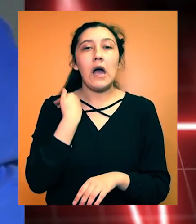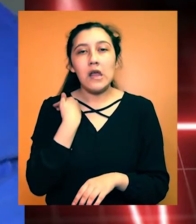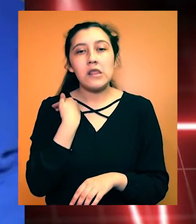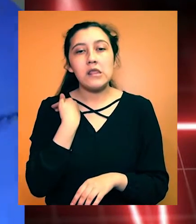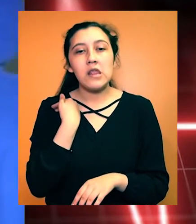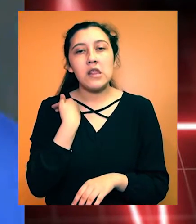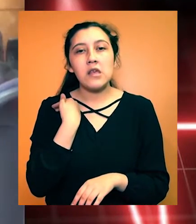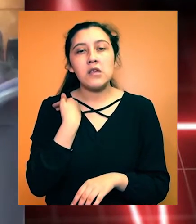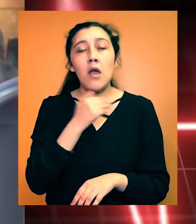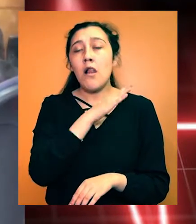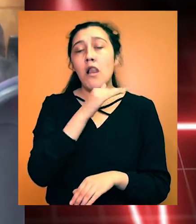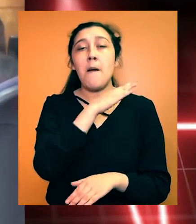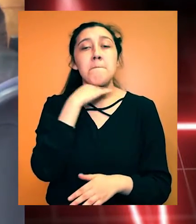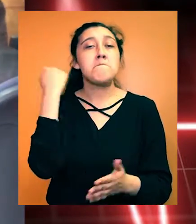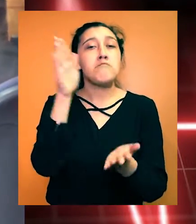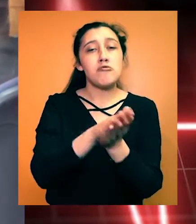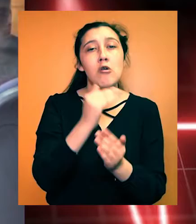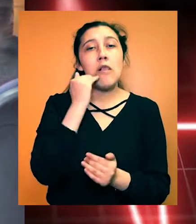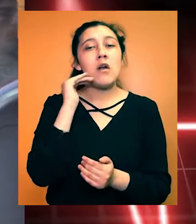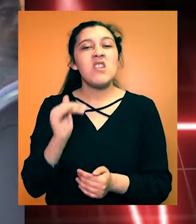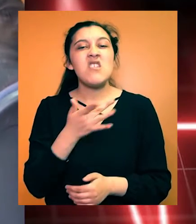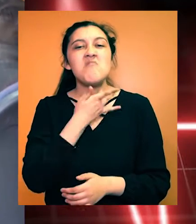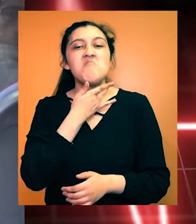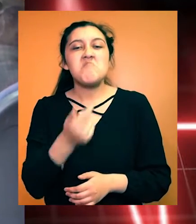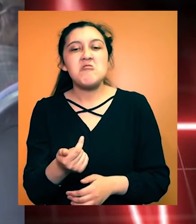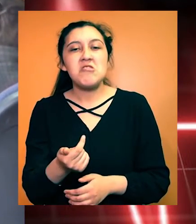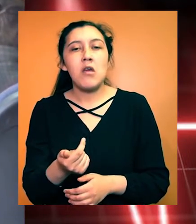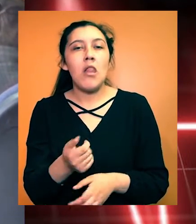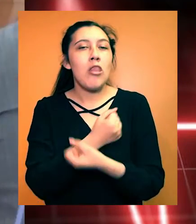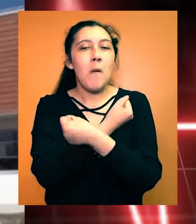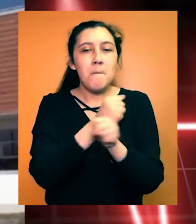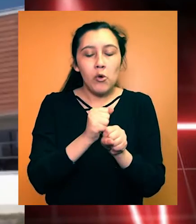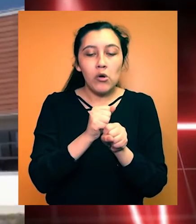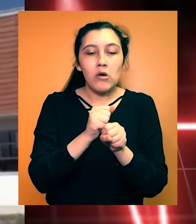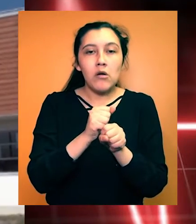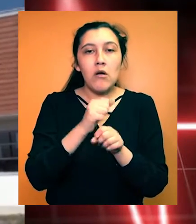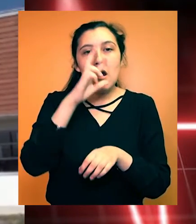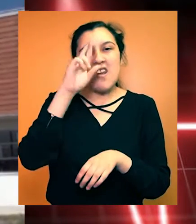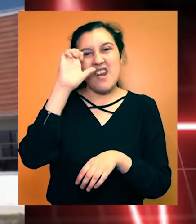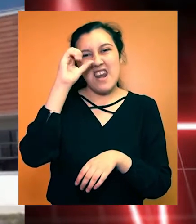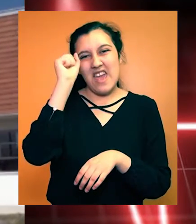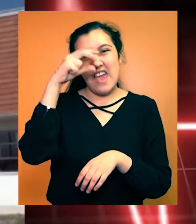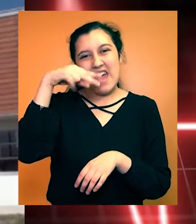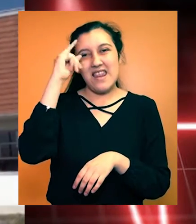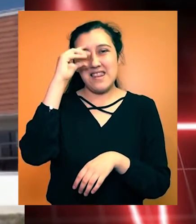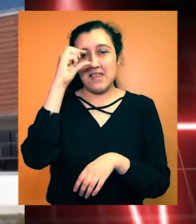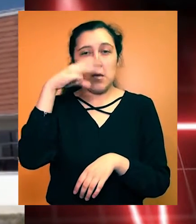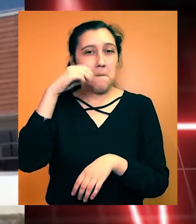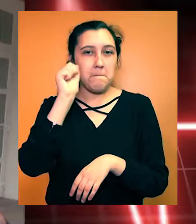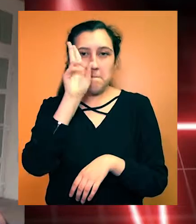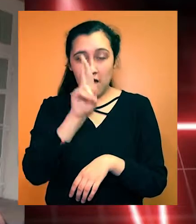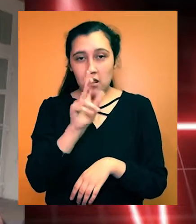la defensa de Ríos, en el que el fallecimiento se habría producido por una deficiente maniobra de reanimación en el CESFAM de